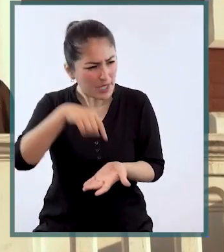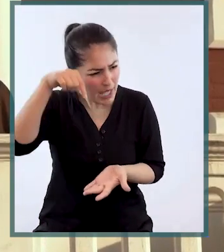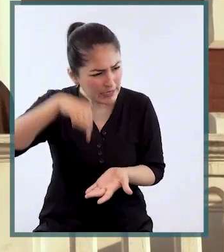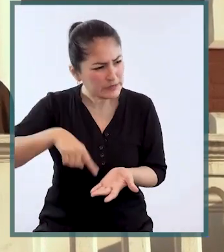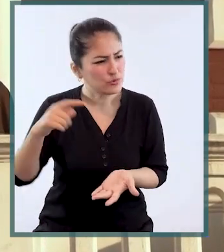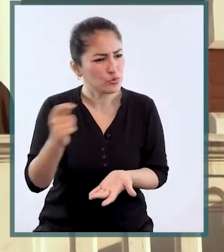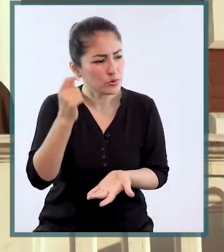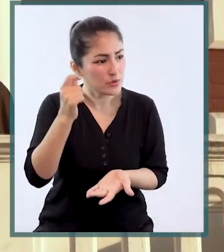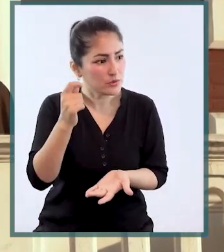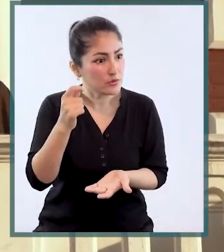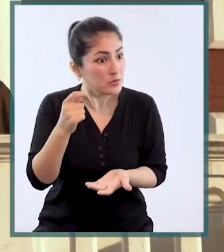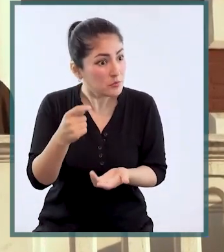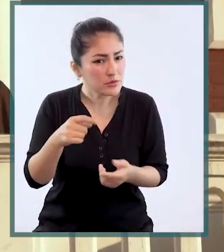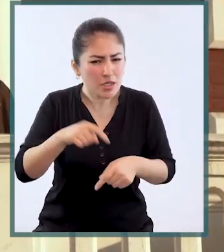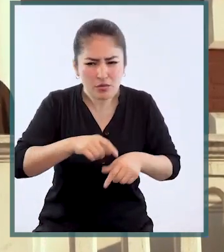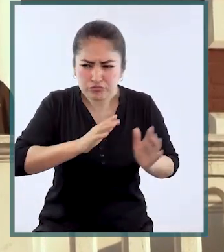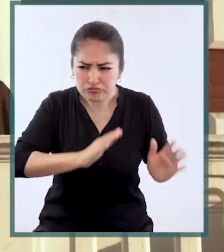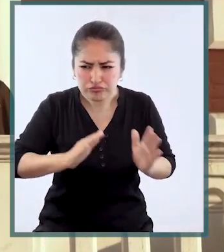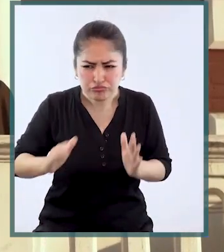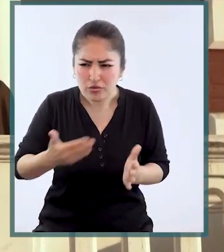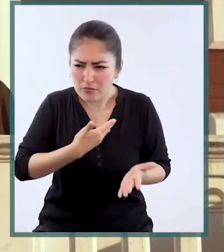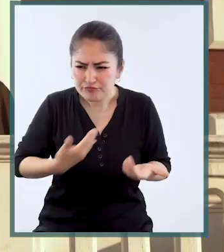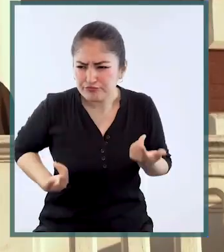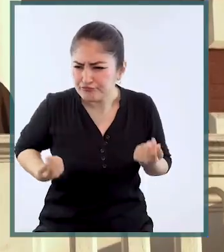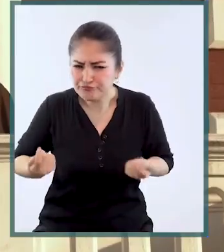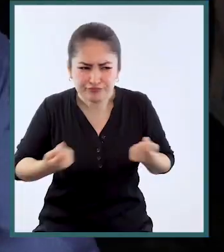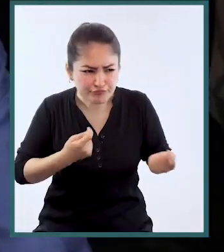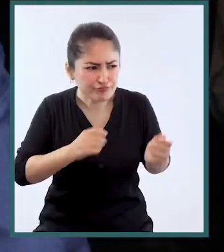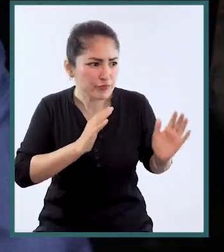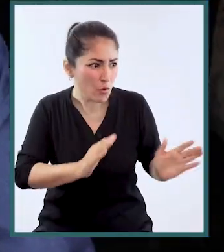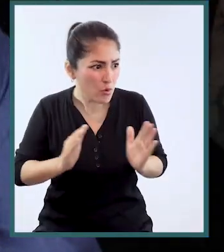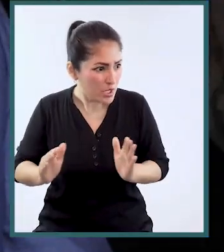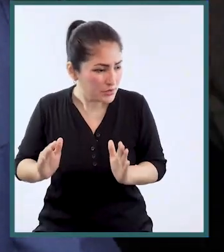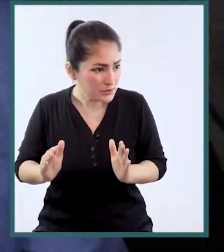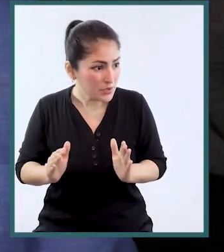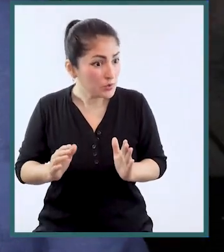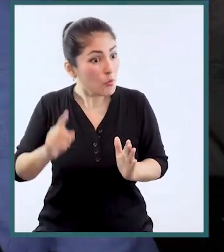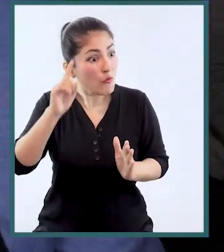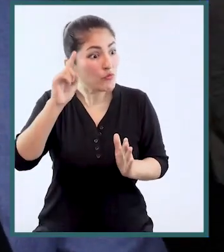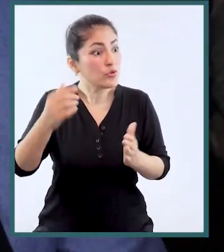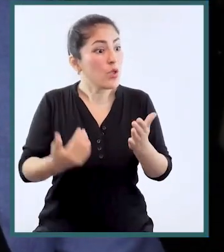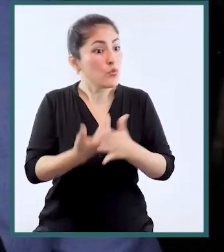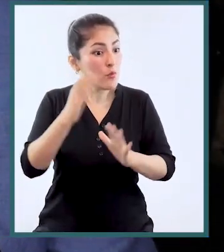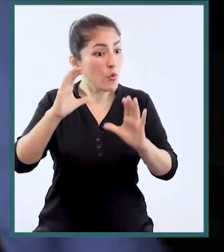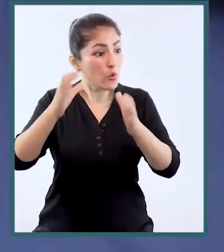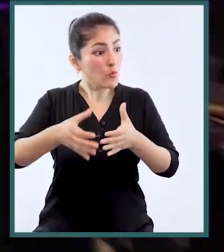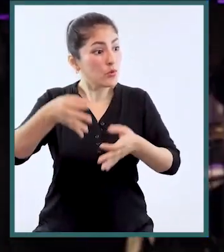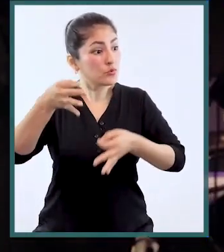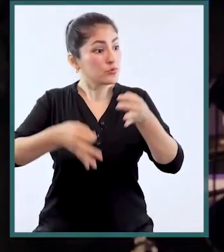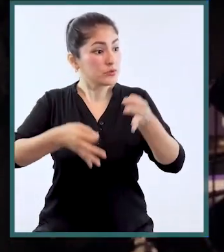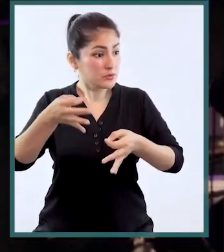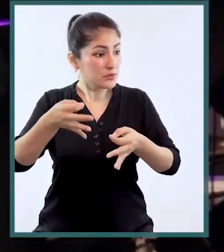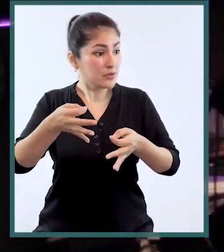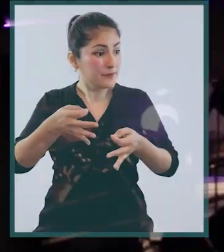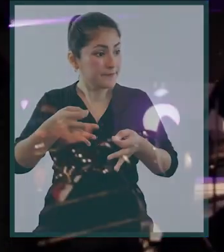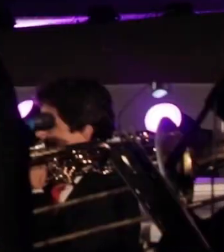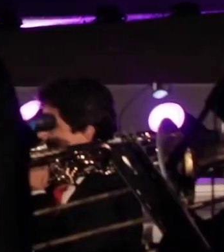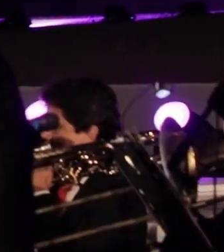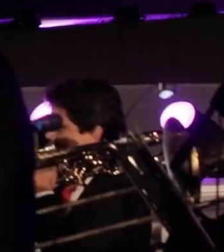libere el resto del país y empieza a organizar el Estado. Parte de esa organización es fundar una Corte de Justicia.